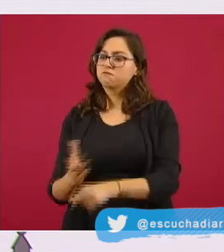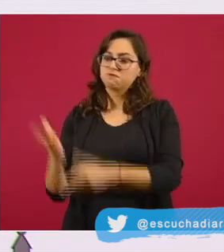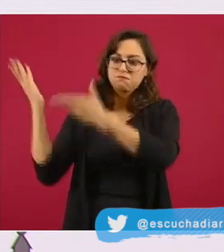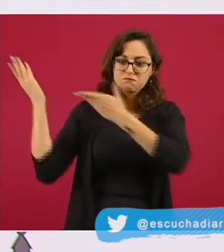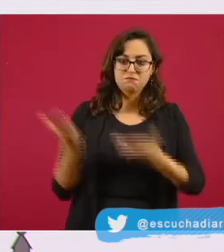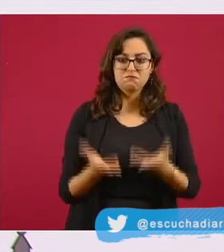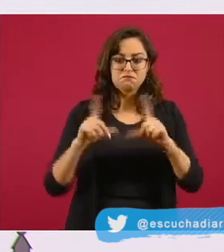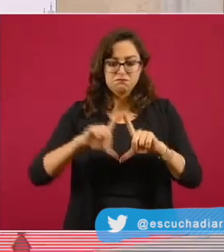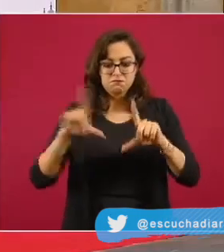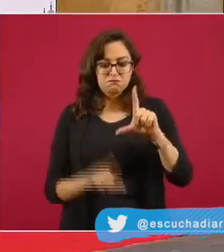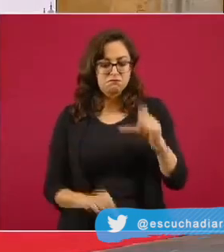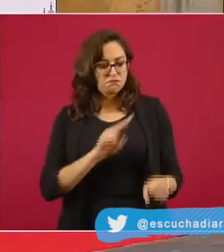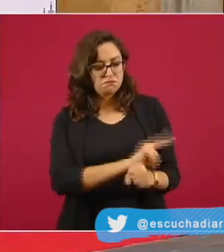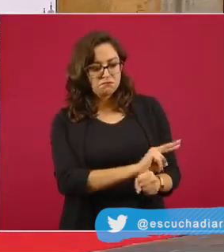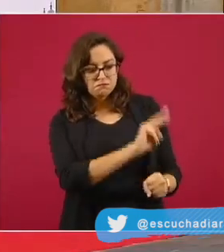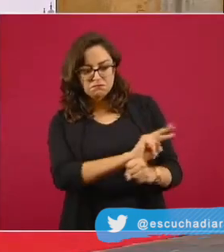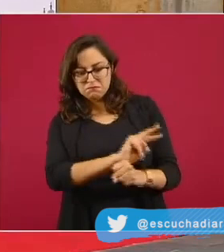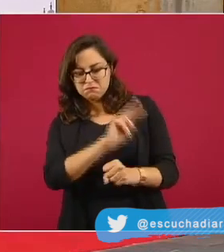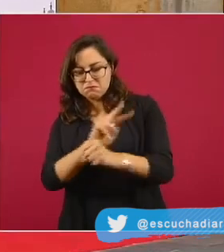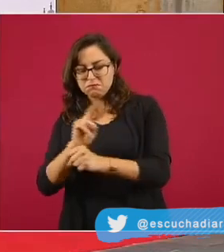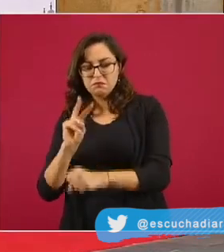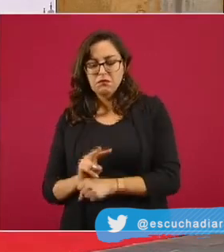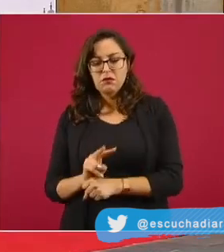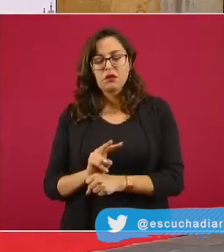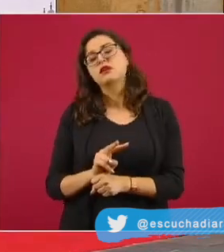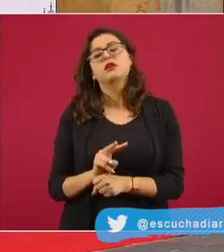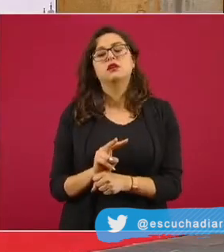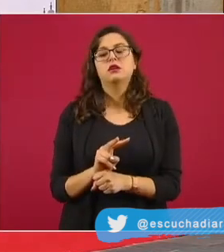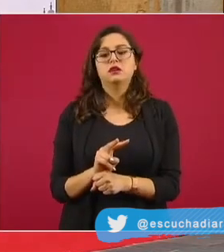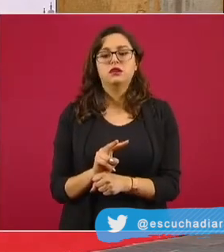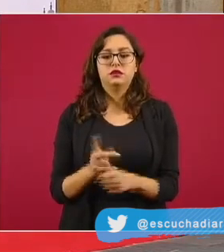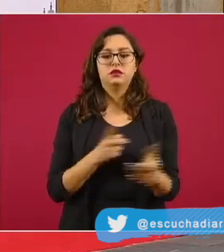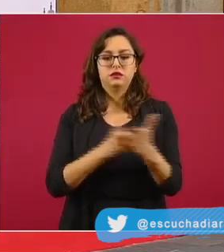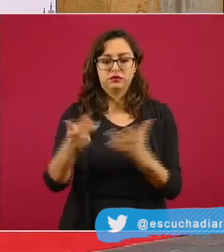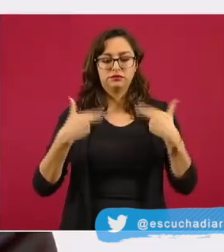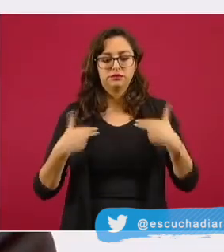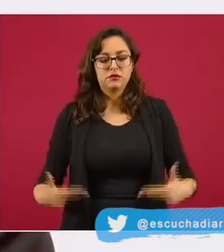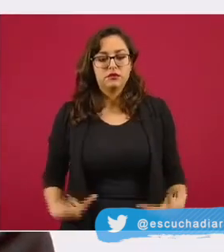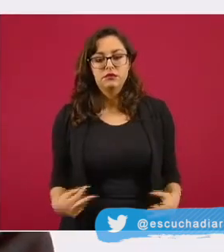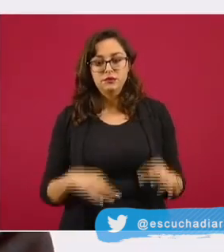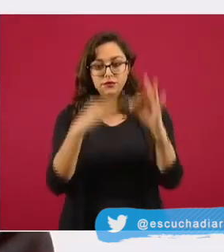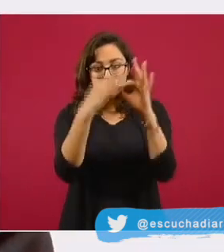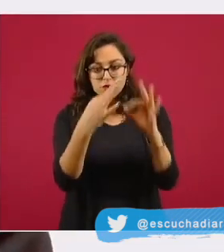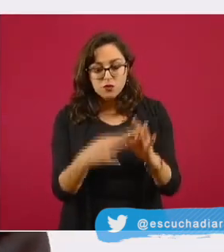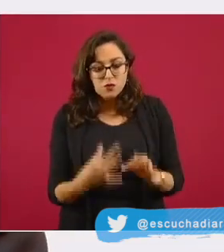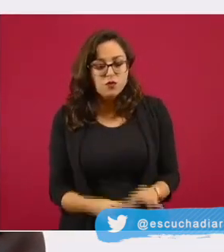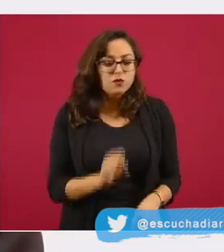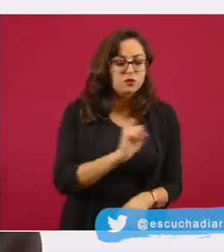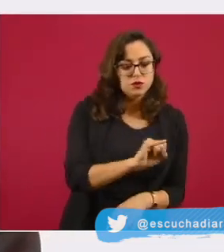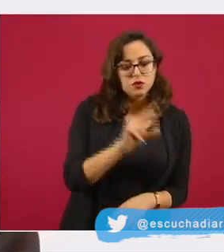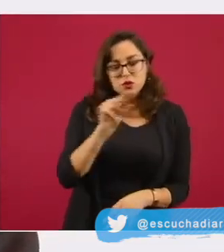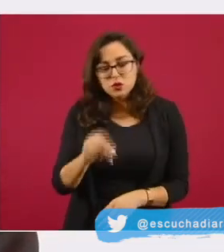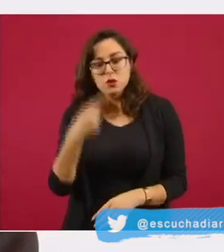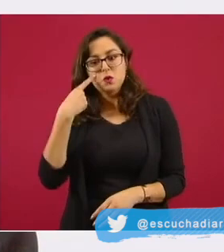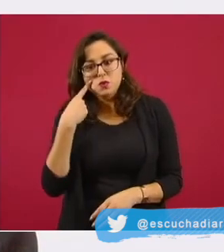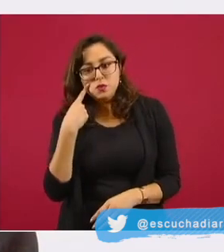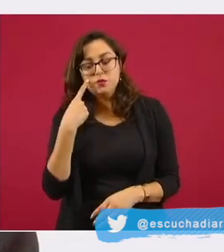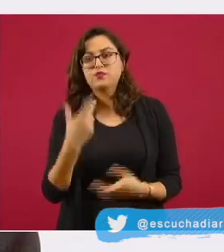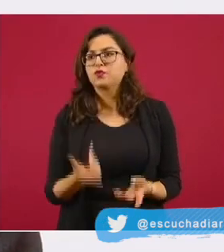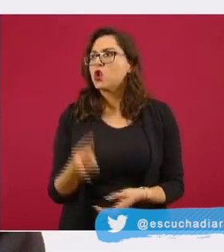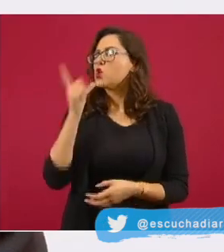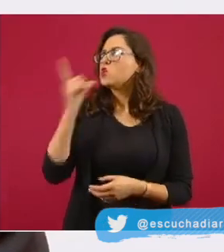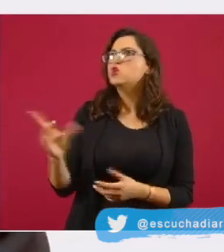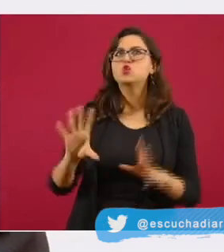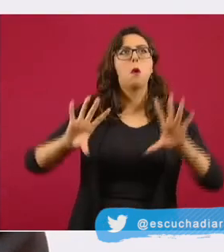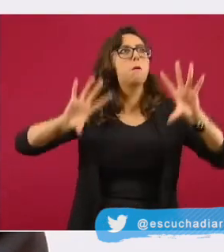nuestro país sobre el cumplimiento de los derechos humanos. No ha habido apagones ni